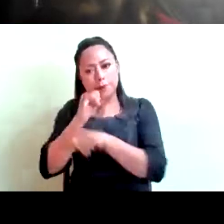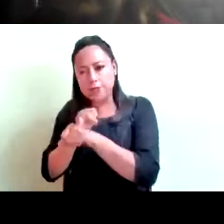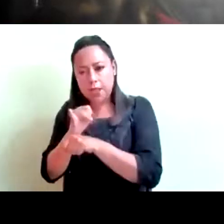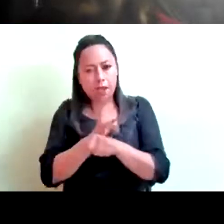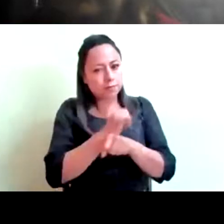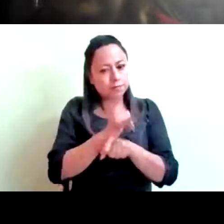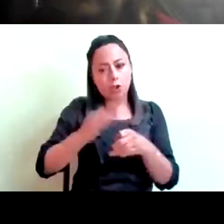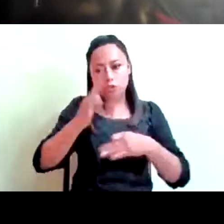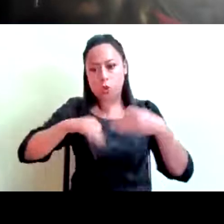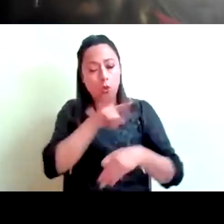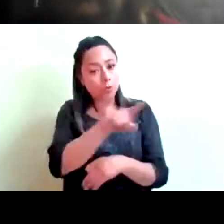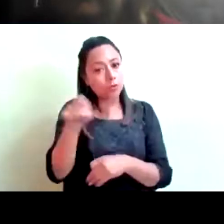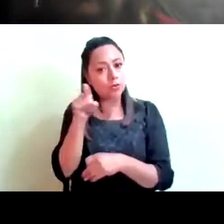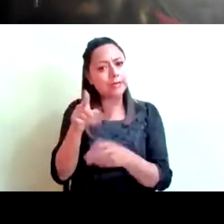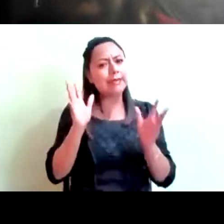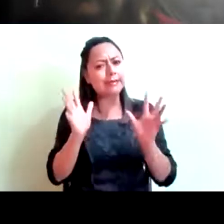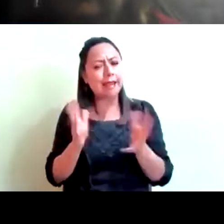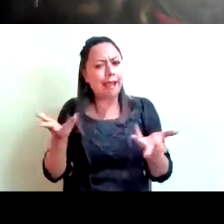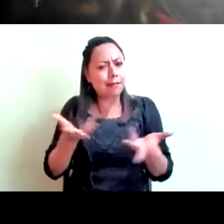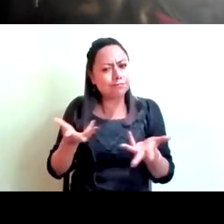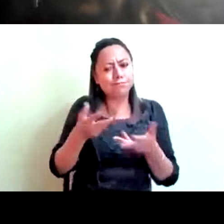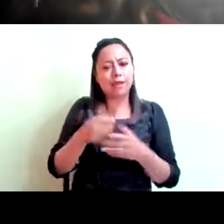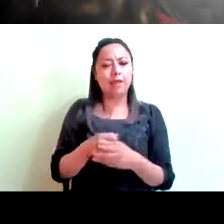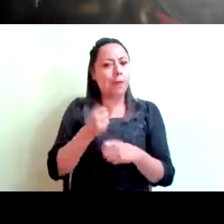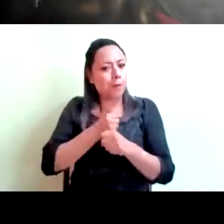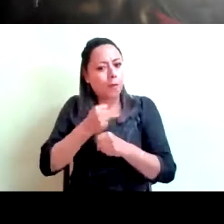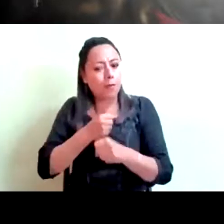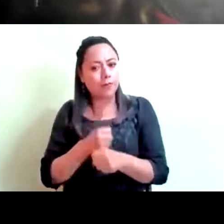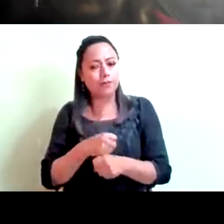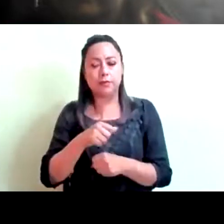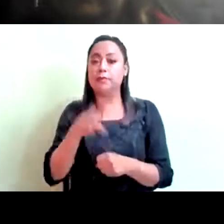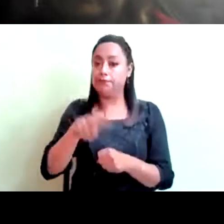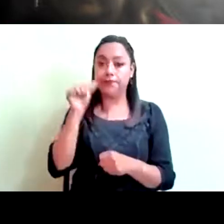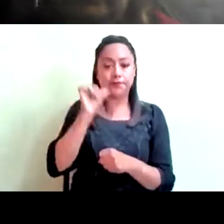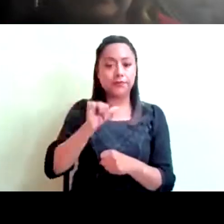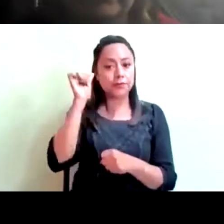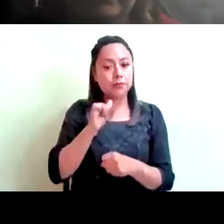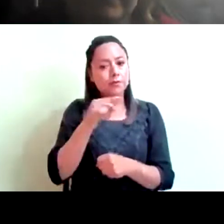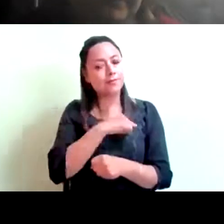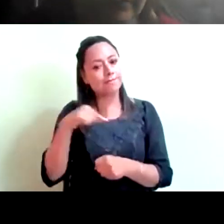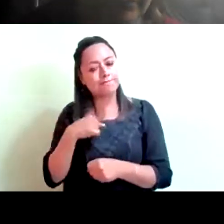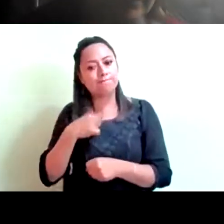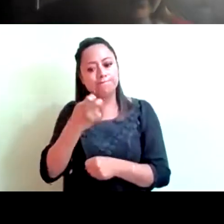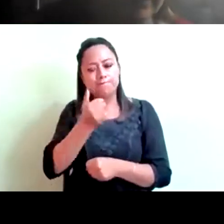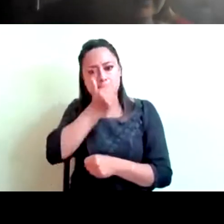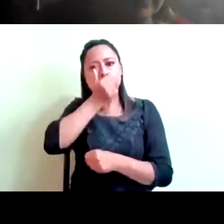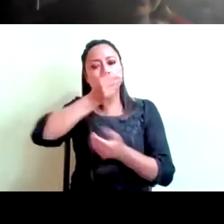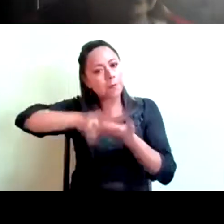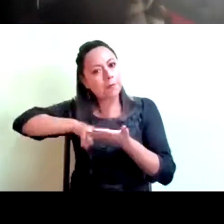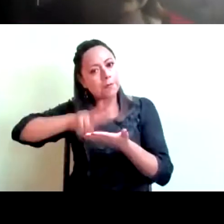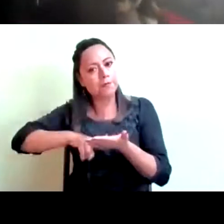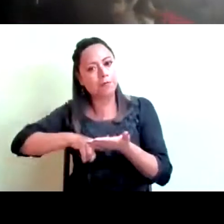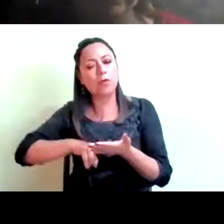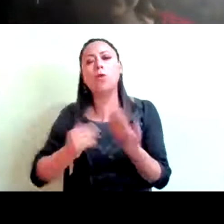lo que ustedes realizan, siempre es para nosotros muy valioso porque